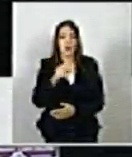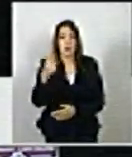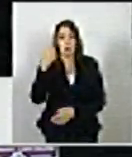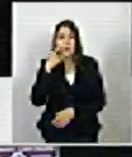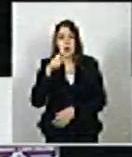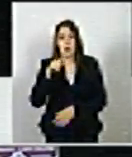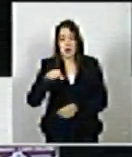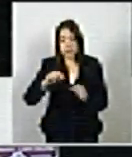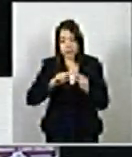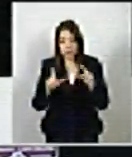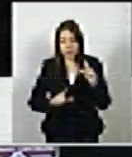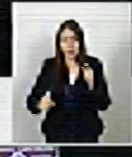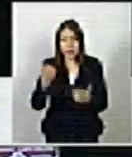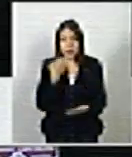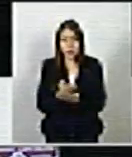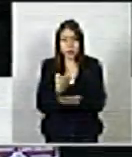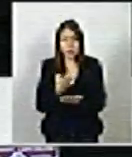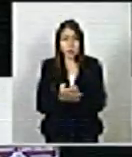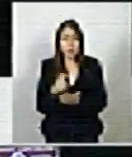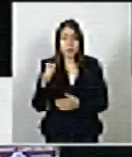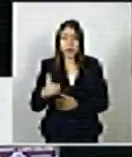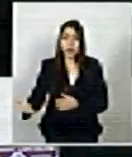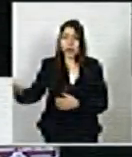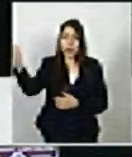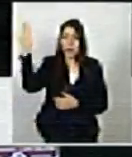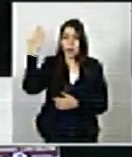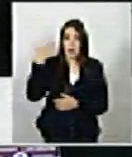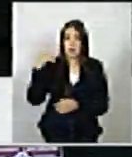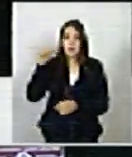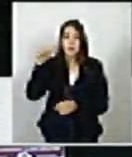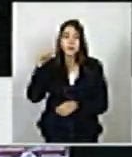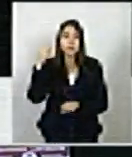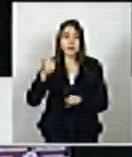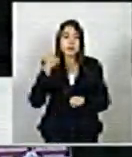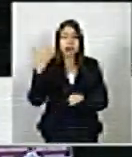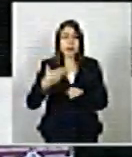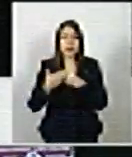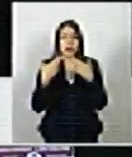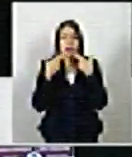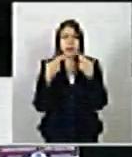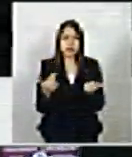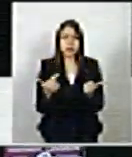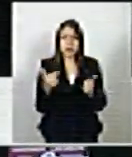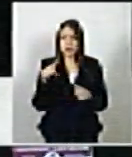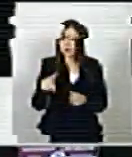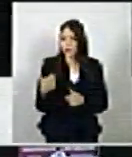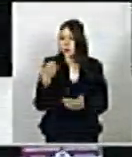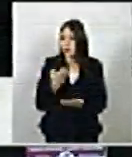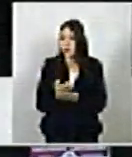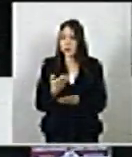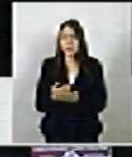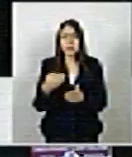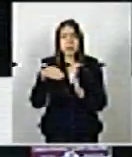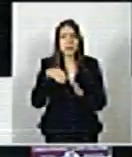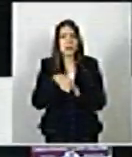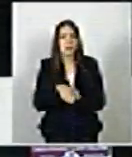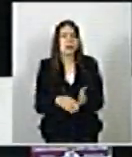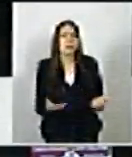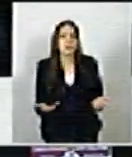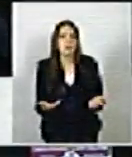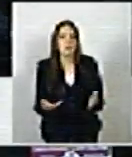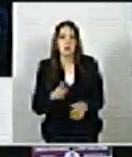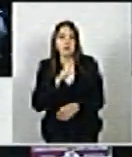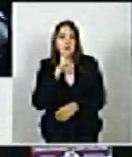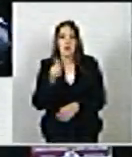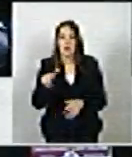economía del país cuando él fue decretado de hacienda y el crecimiento a tan bajo pues una vez hubiera anunció